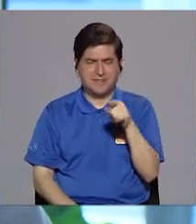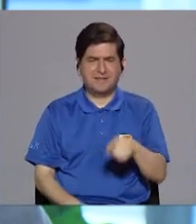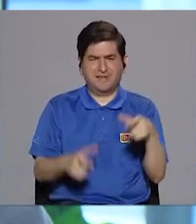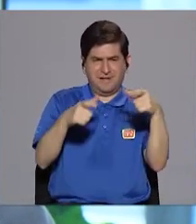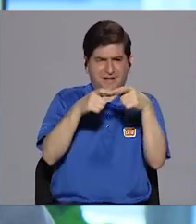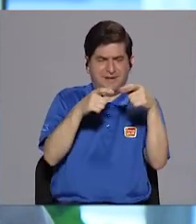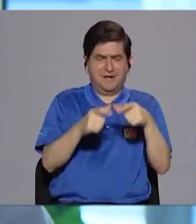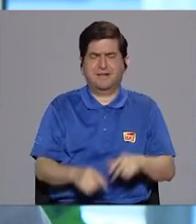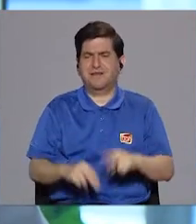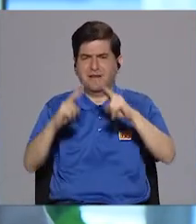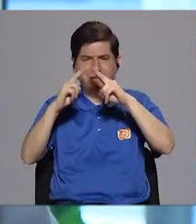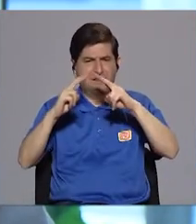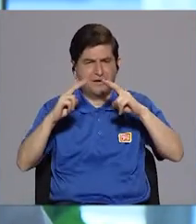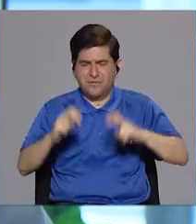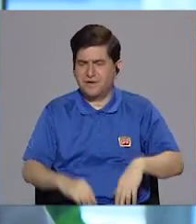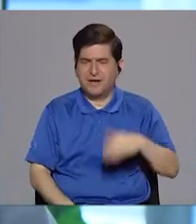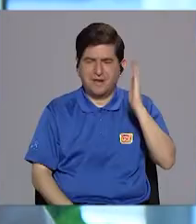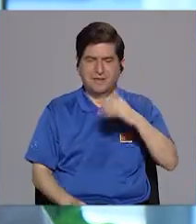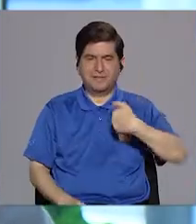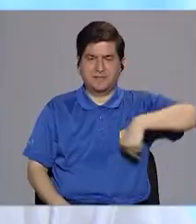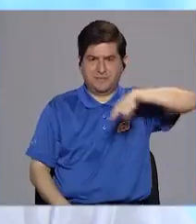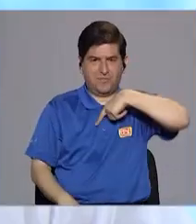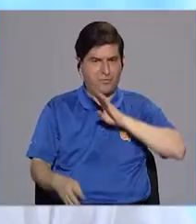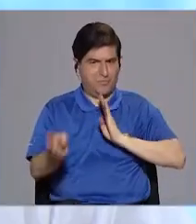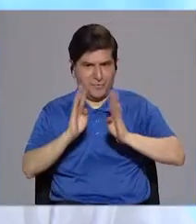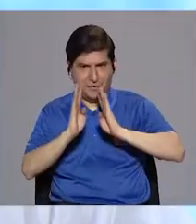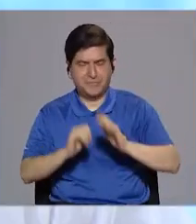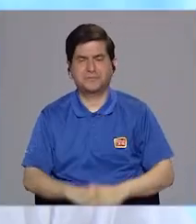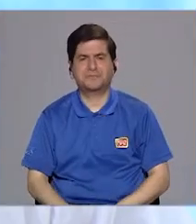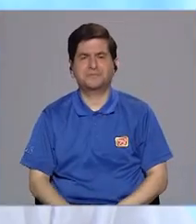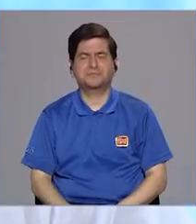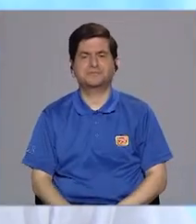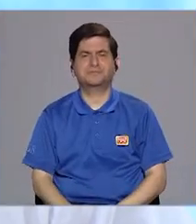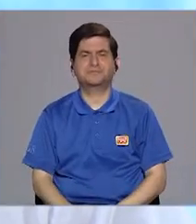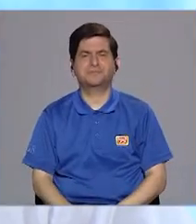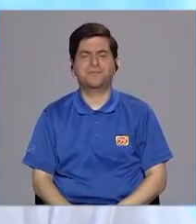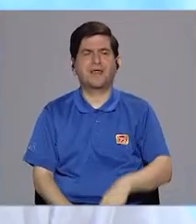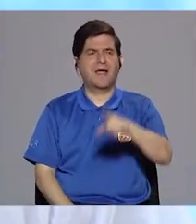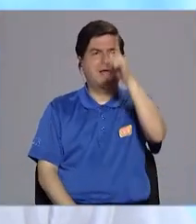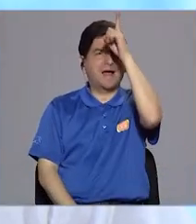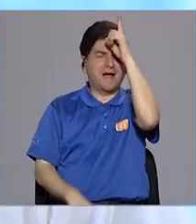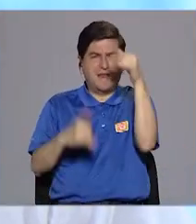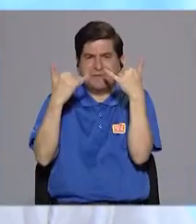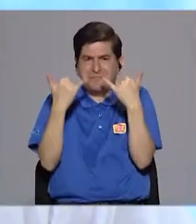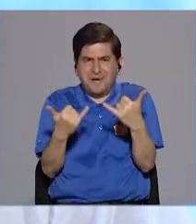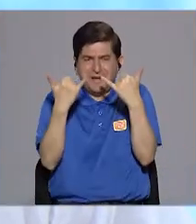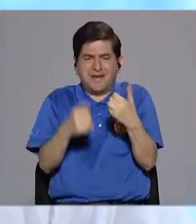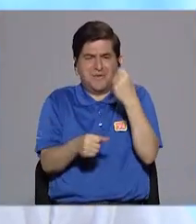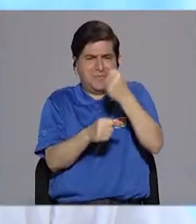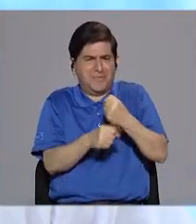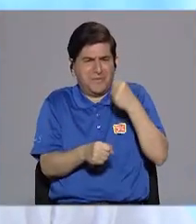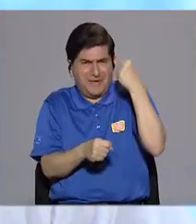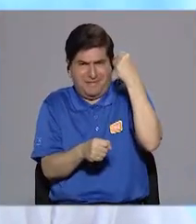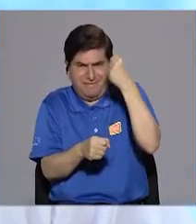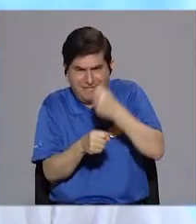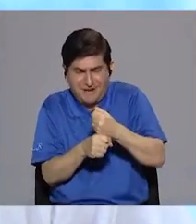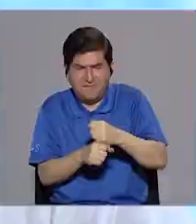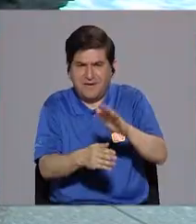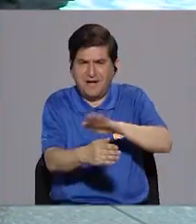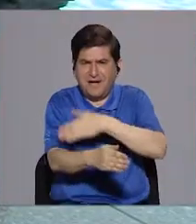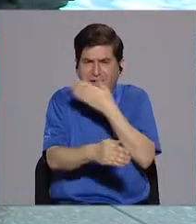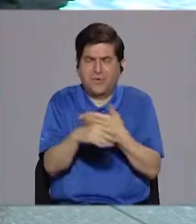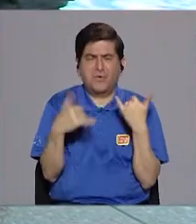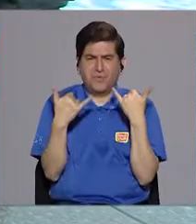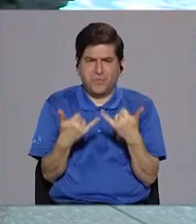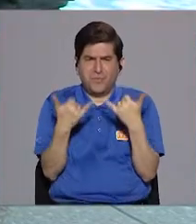discurso como lo estamos platicando hoy. ¿Cómo recibe Alemania en este momento un trabajo de la